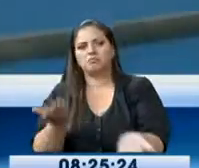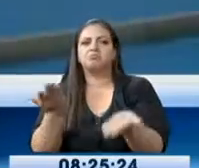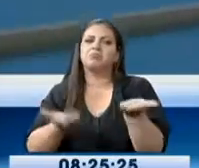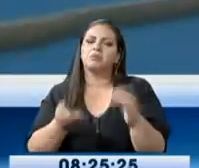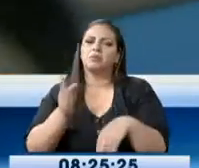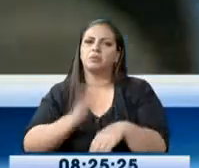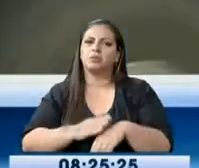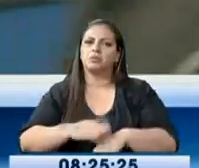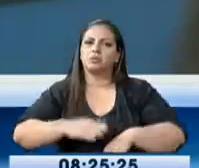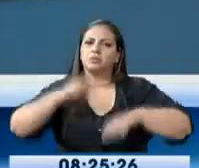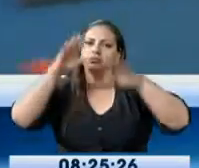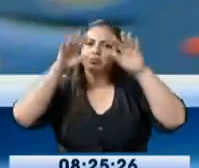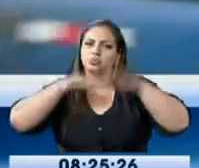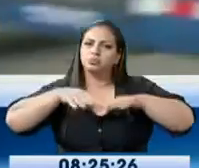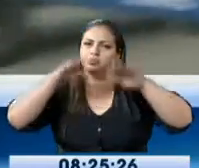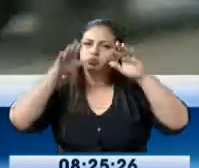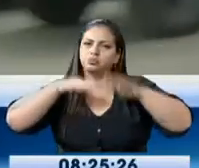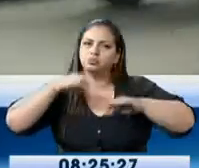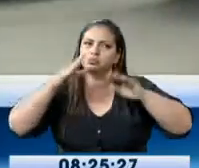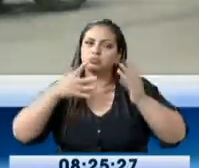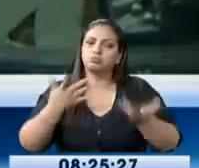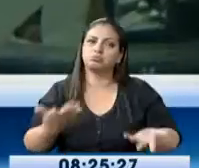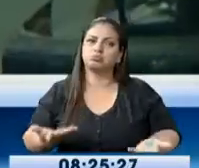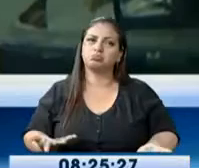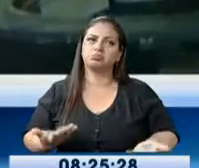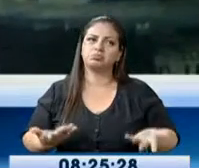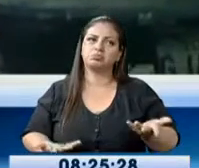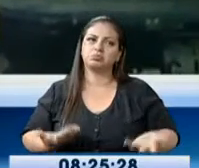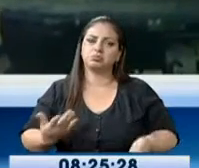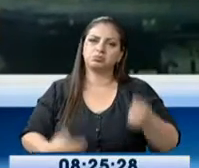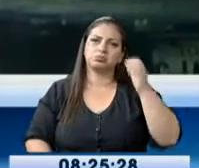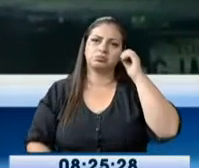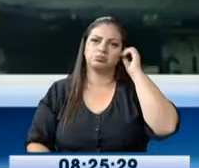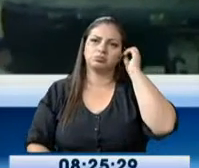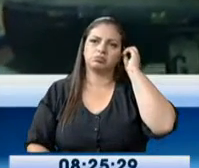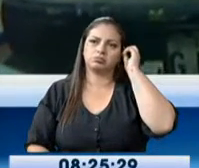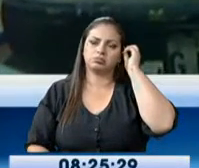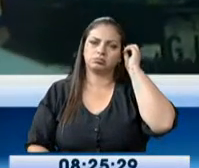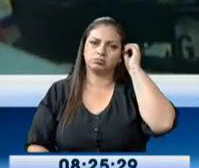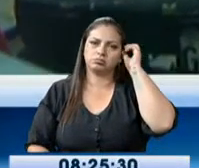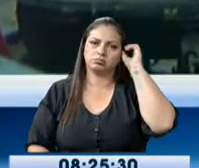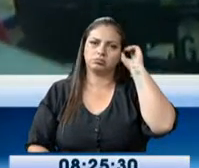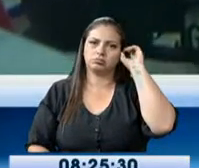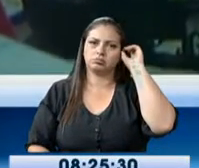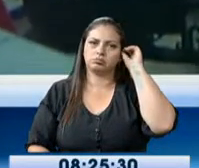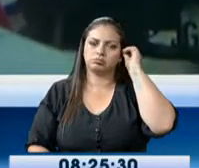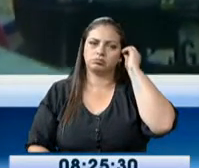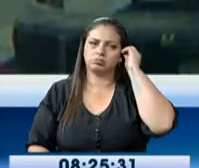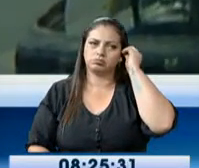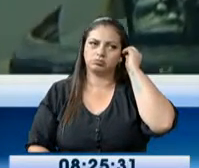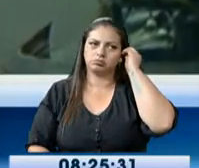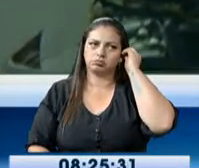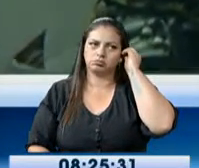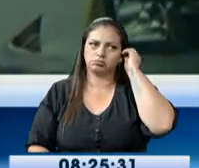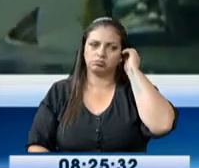cayó acá en la ciudad, en diferentes partes, y ya.